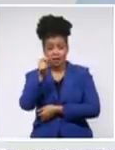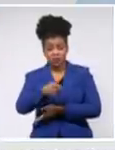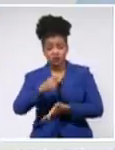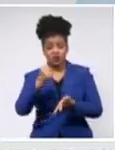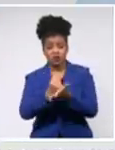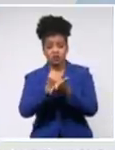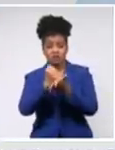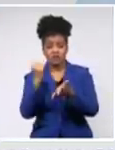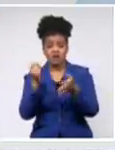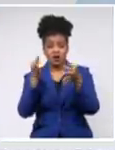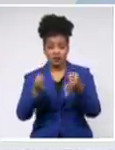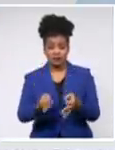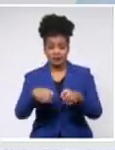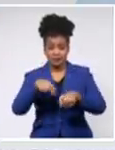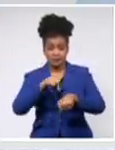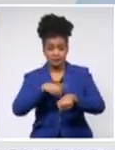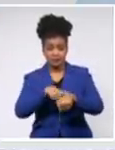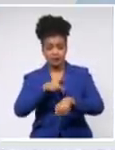activos,